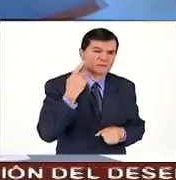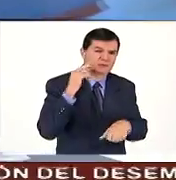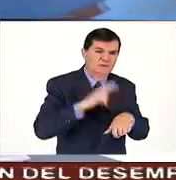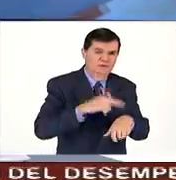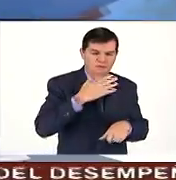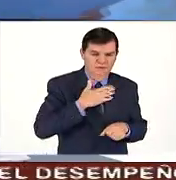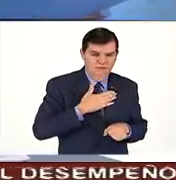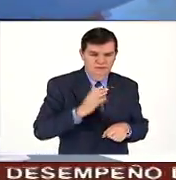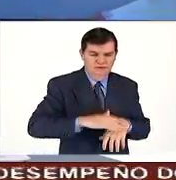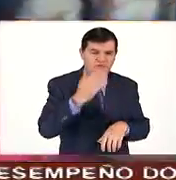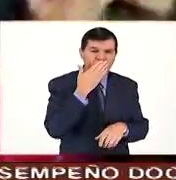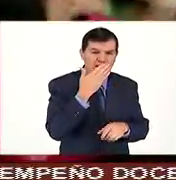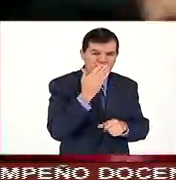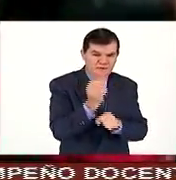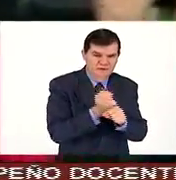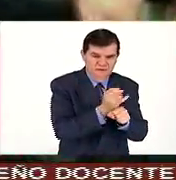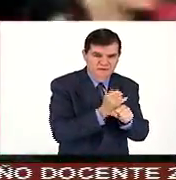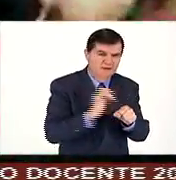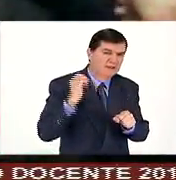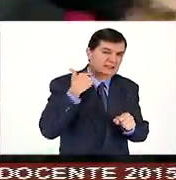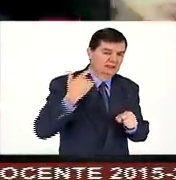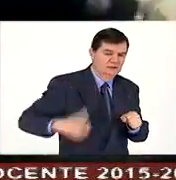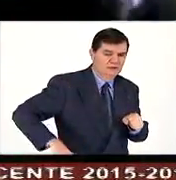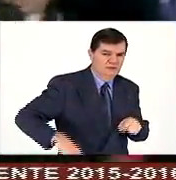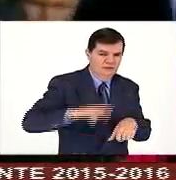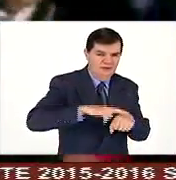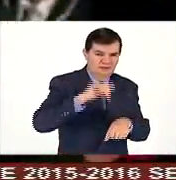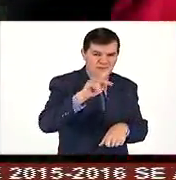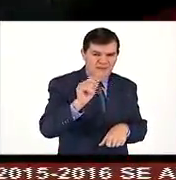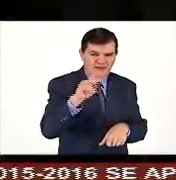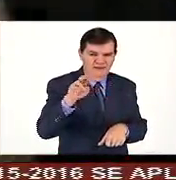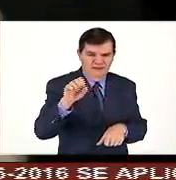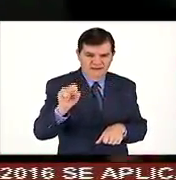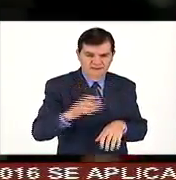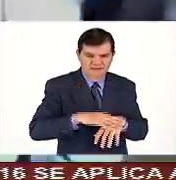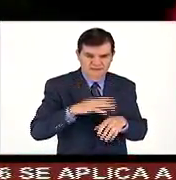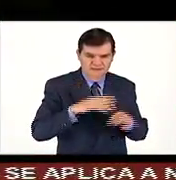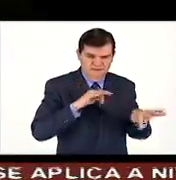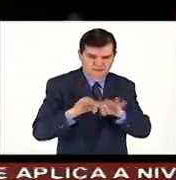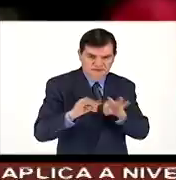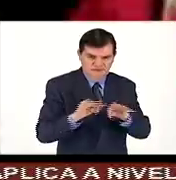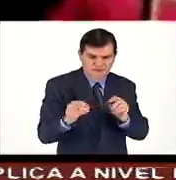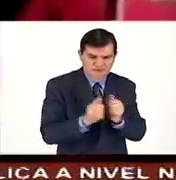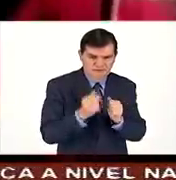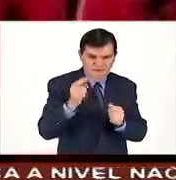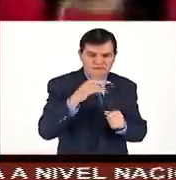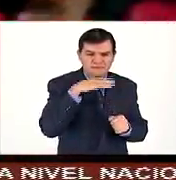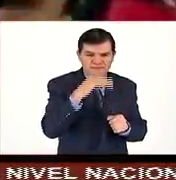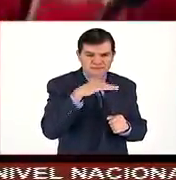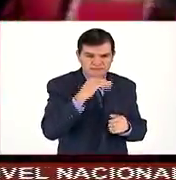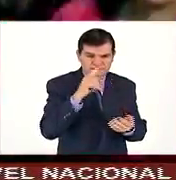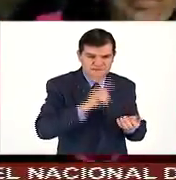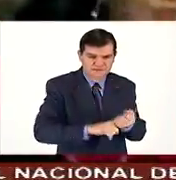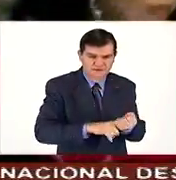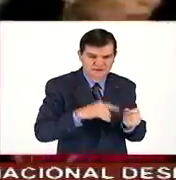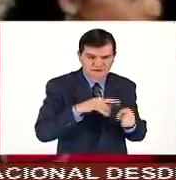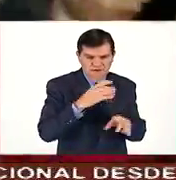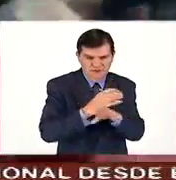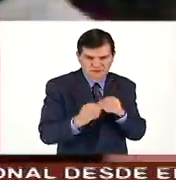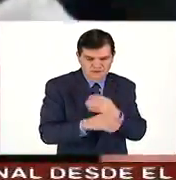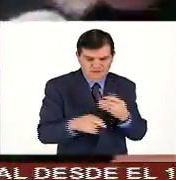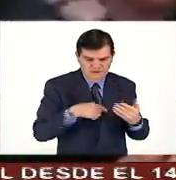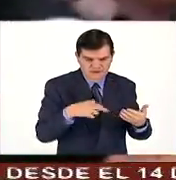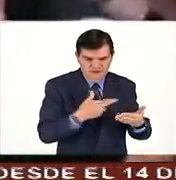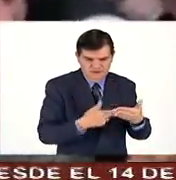Procuraduría de Justicia de Sonora investiga al exgobernador Guillermo Padres por operaciones con recursos de procedencia ilícita y otros delitos que